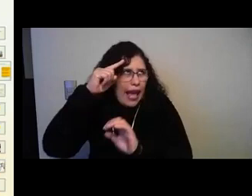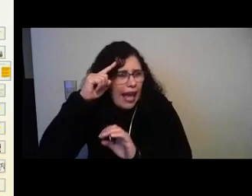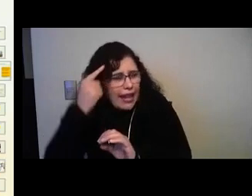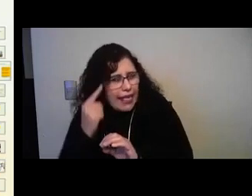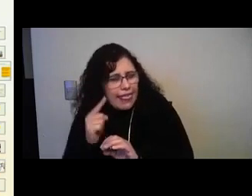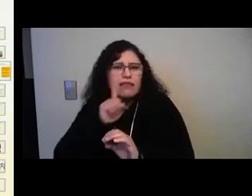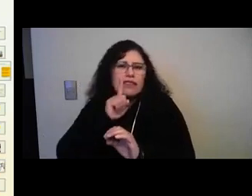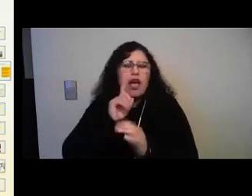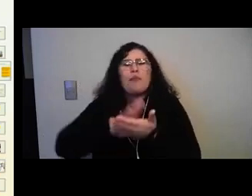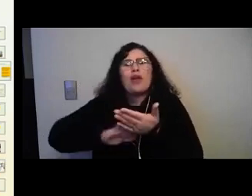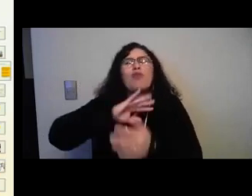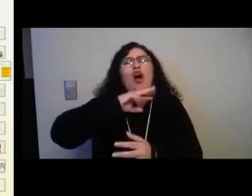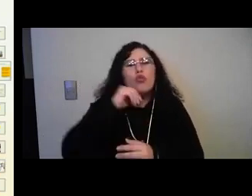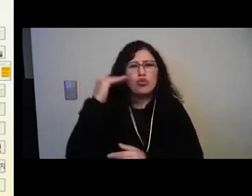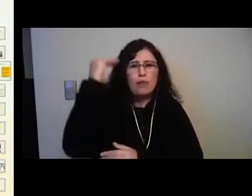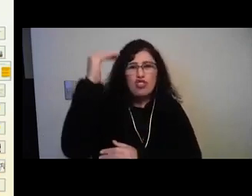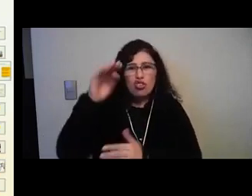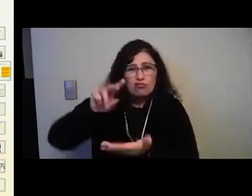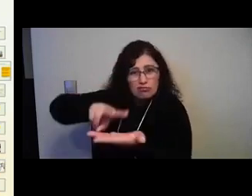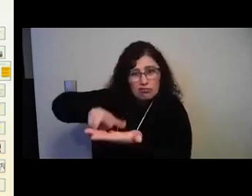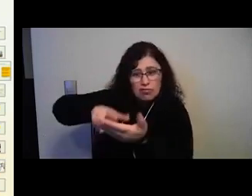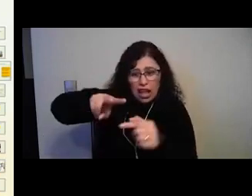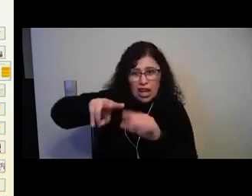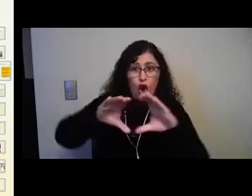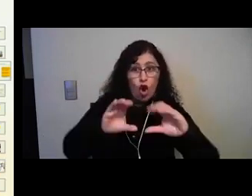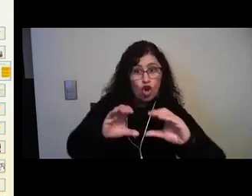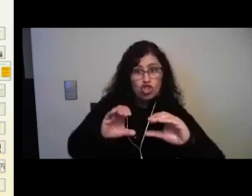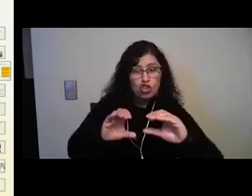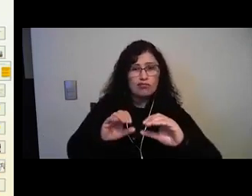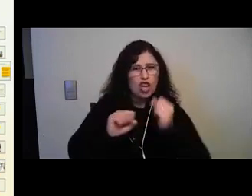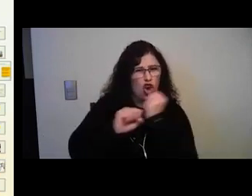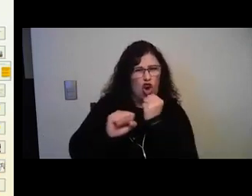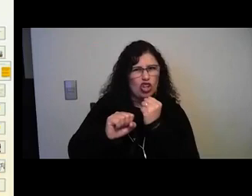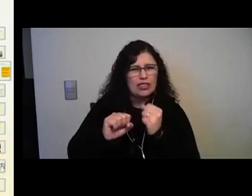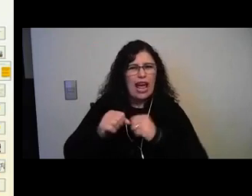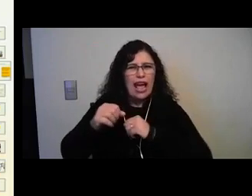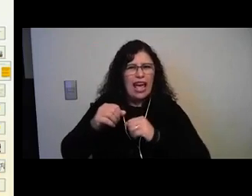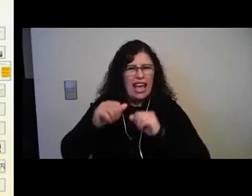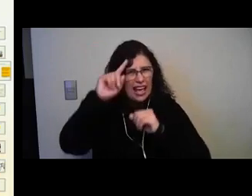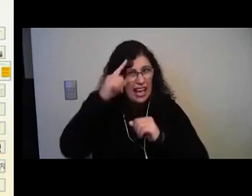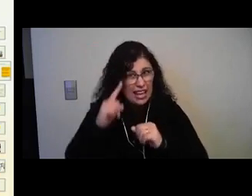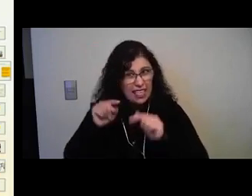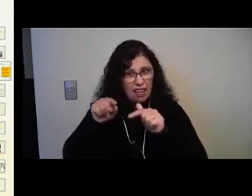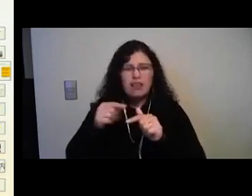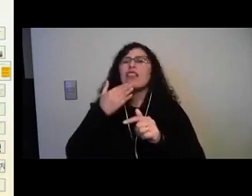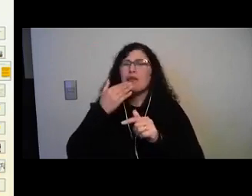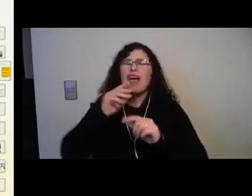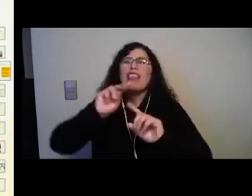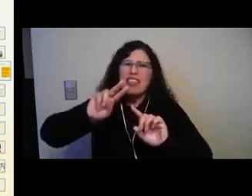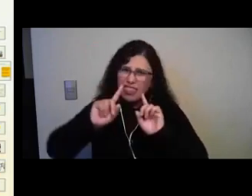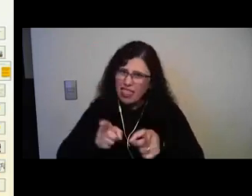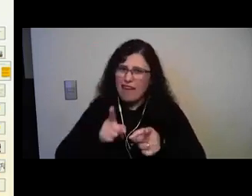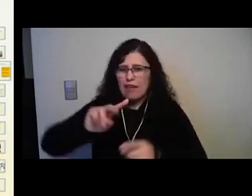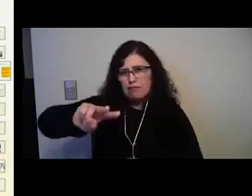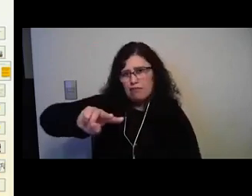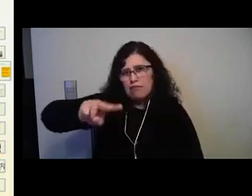se encuentre en condición de postrado y tenga un colchón antiescara, igual hay que movilizarlo, ¿cierto? Cambiarlo de posición para que